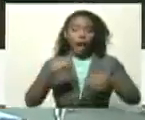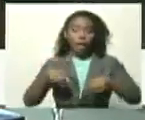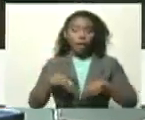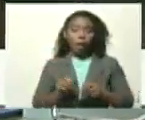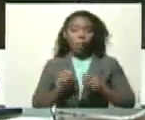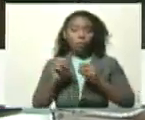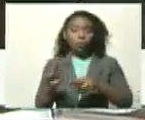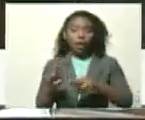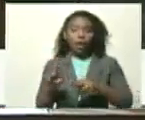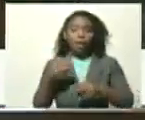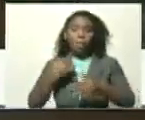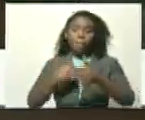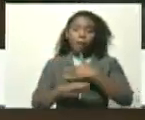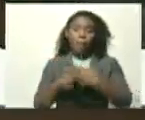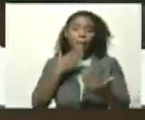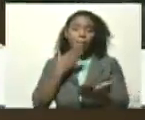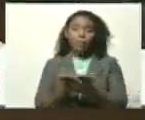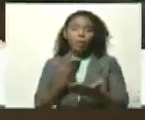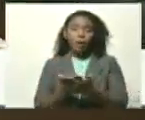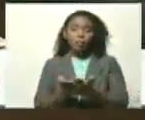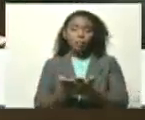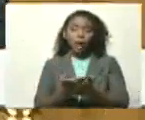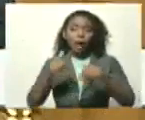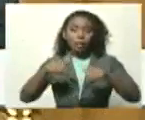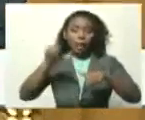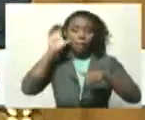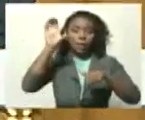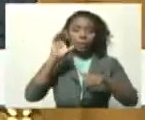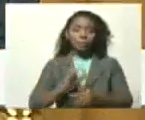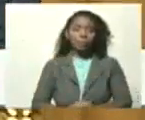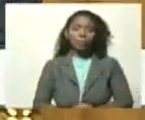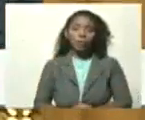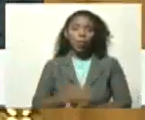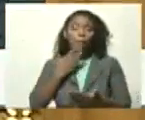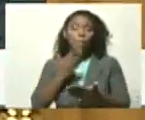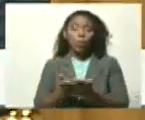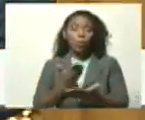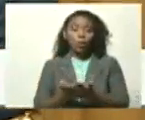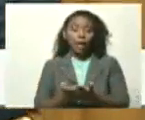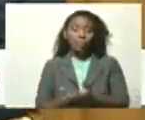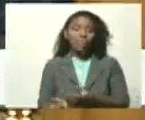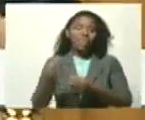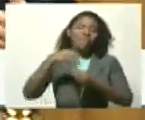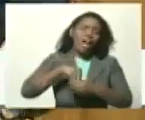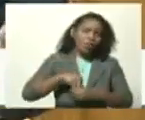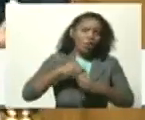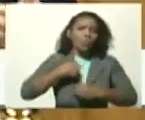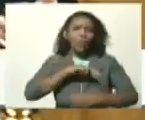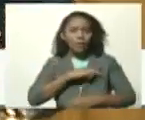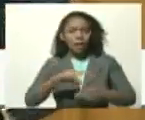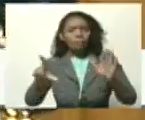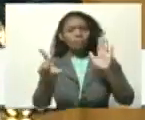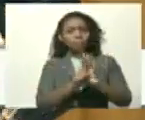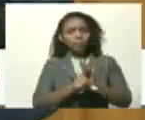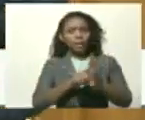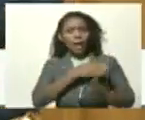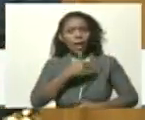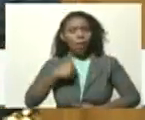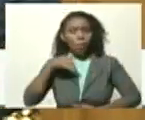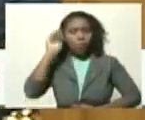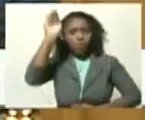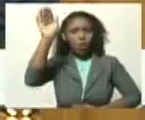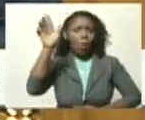oportunidad vamos a presentarle una propuesta al país, una propuesta que dentro de nuestra legítima aspiración